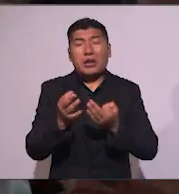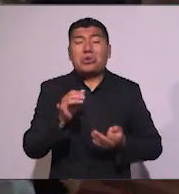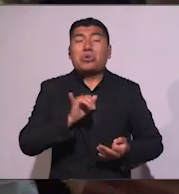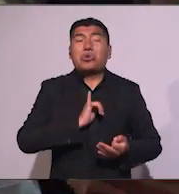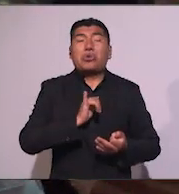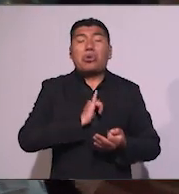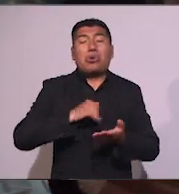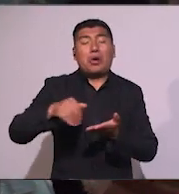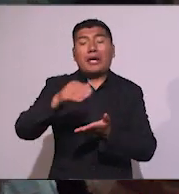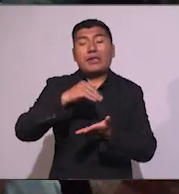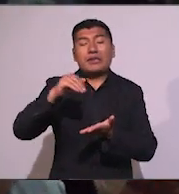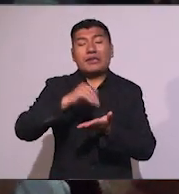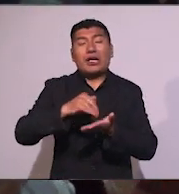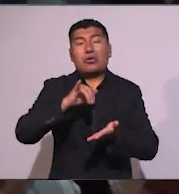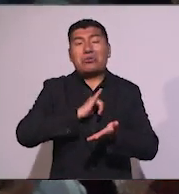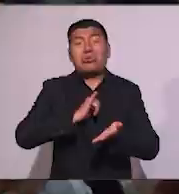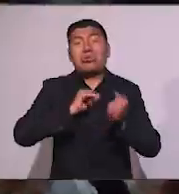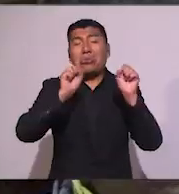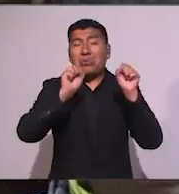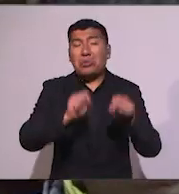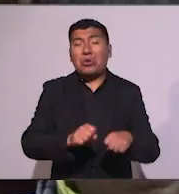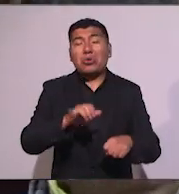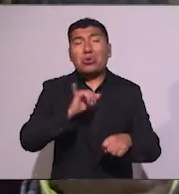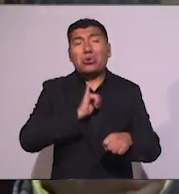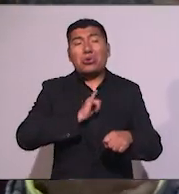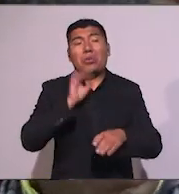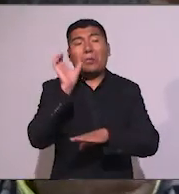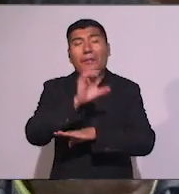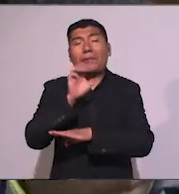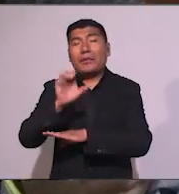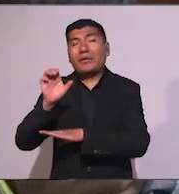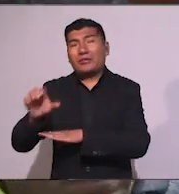el centro, yo soy el que puedo, yo soy el que mando.